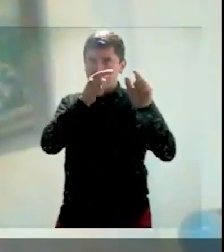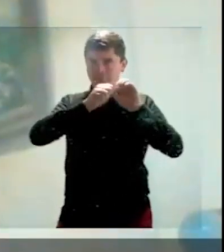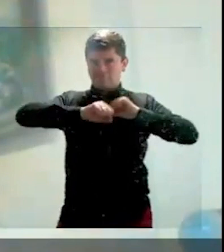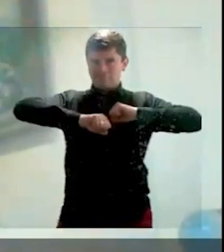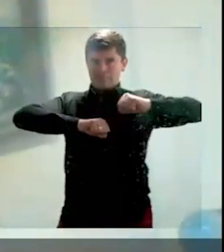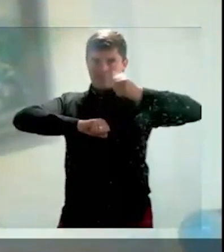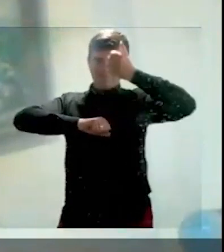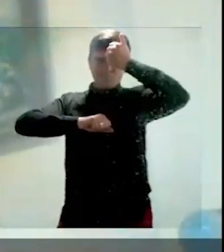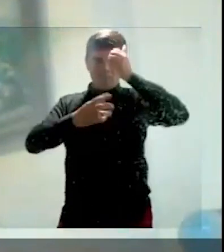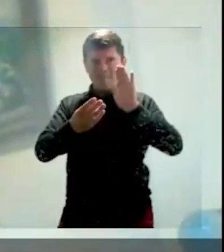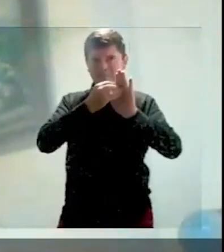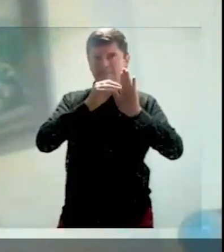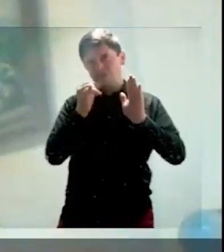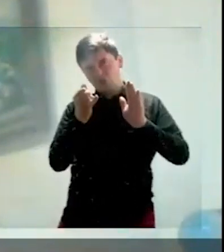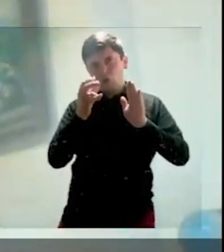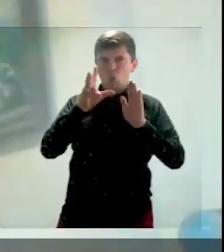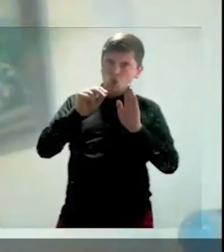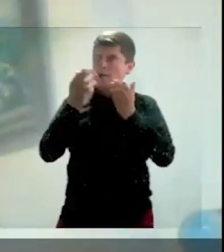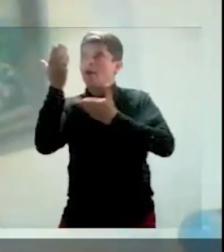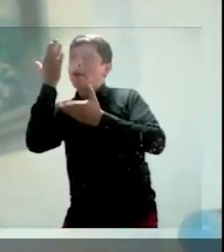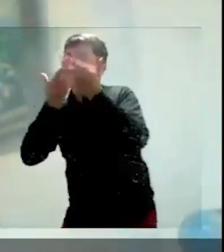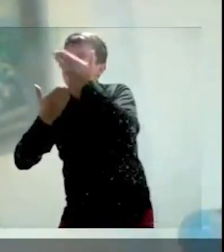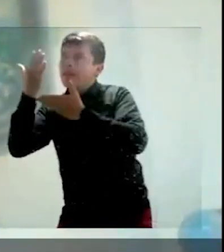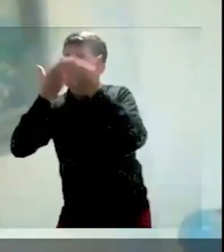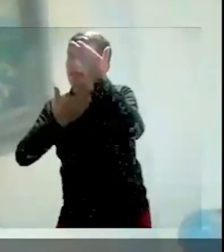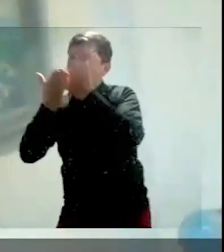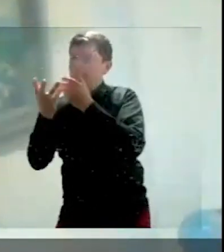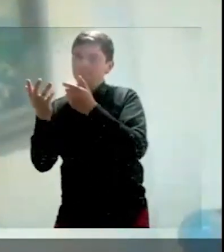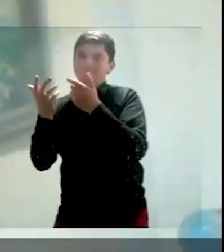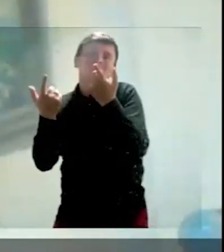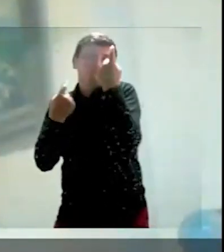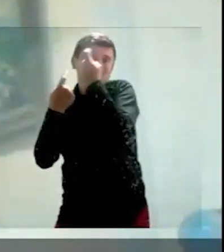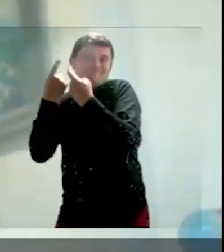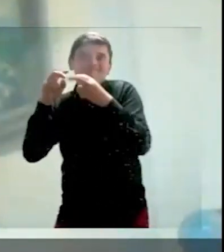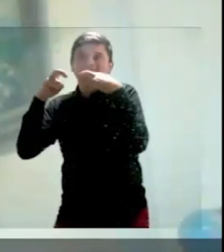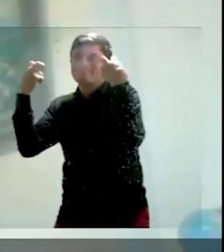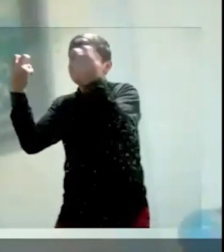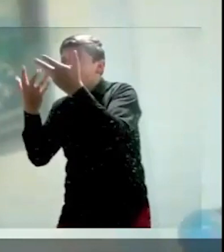es legítimo decir que el consentimiento informado está...